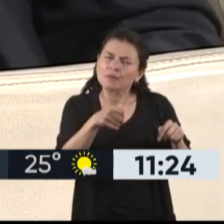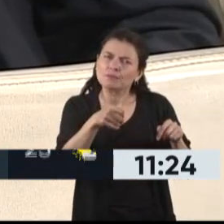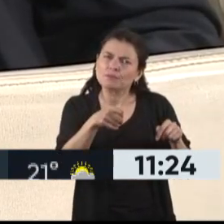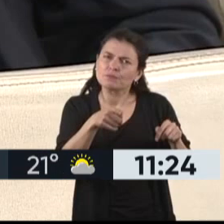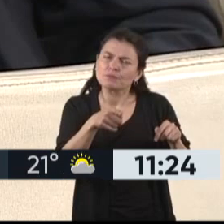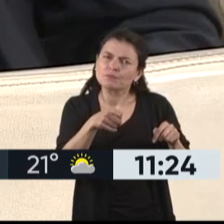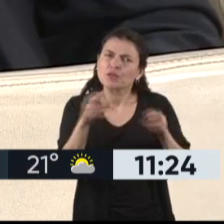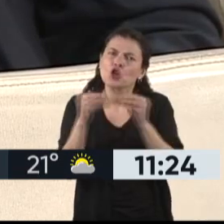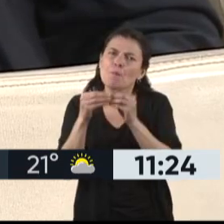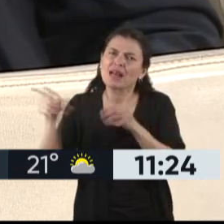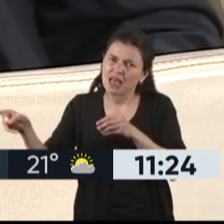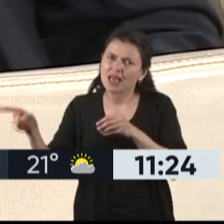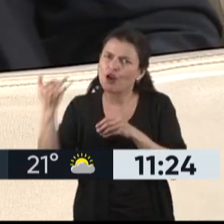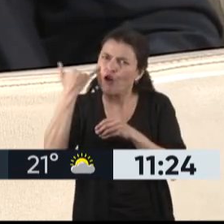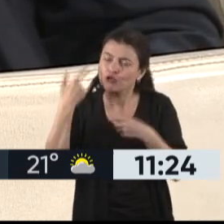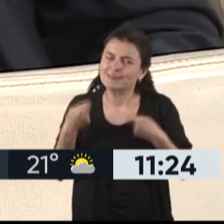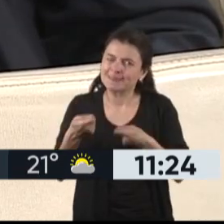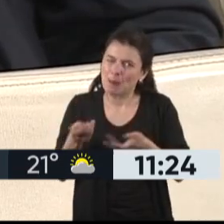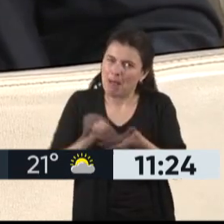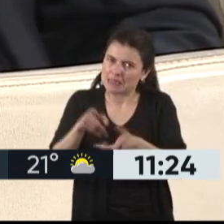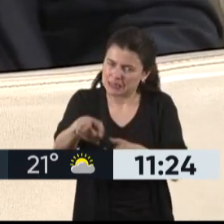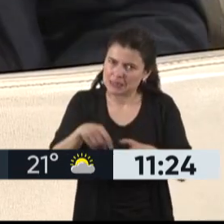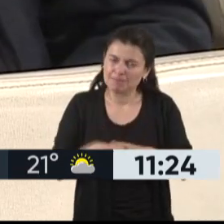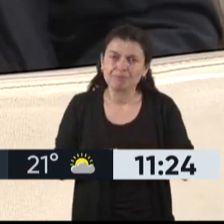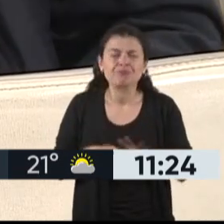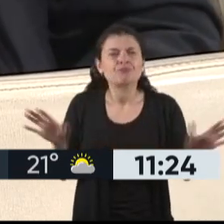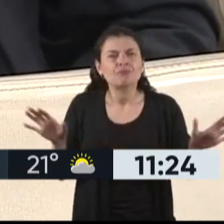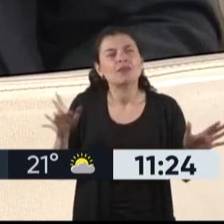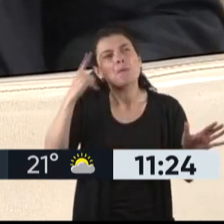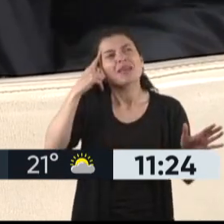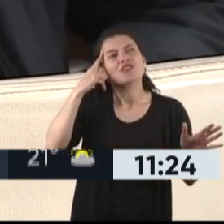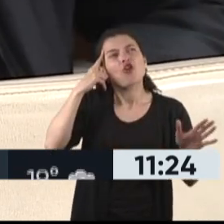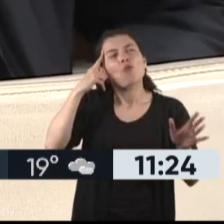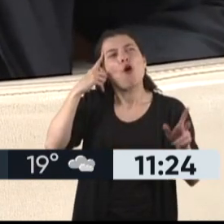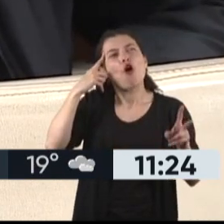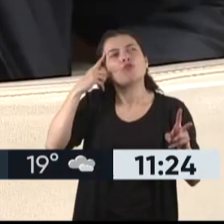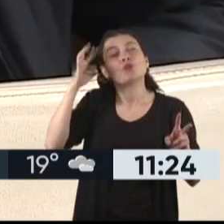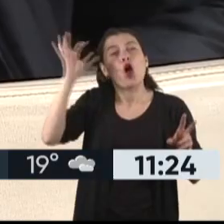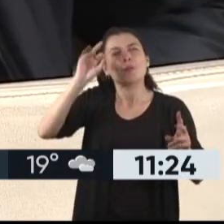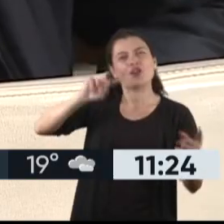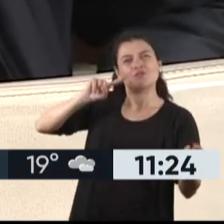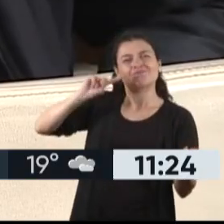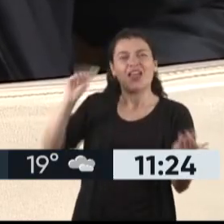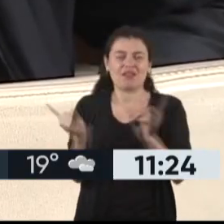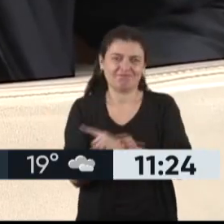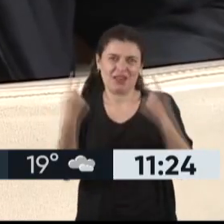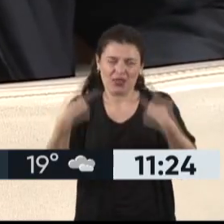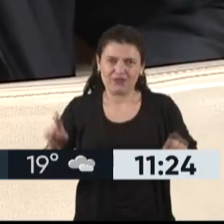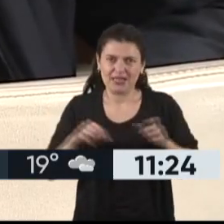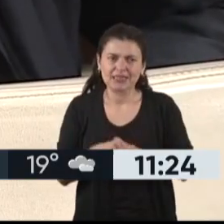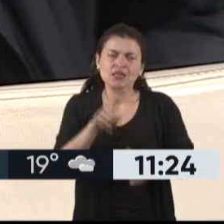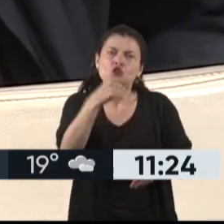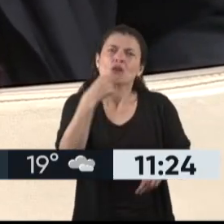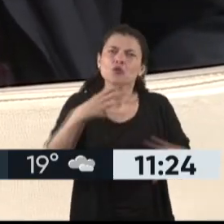planteaba recién Nicolás, pero visto desde otro punto de vista. Te quiero preguntar si al gobierno, no obstante